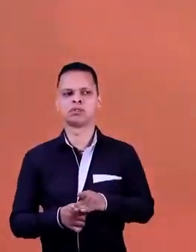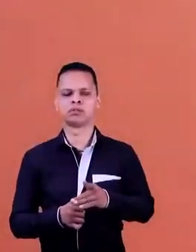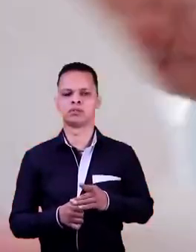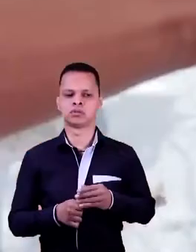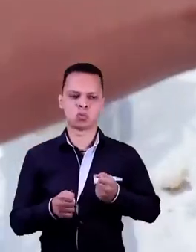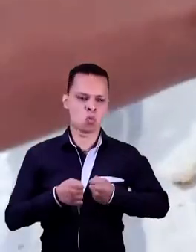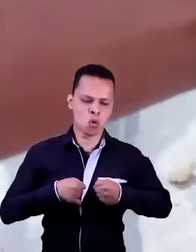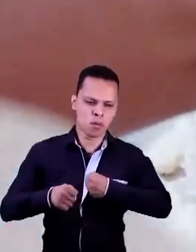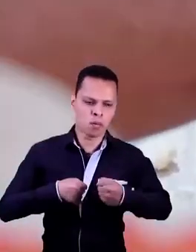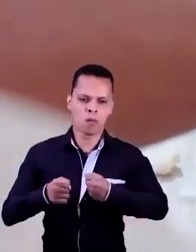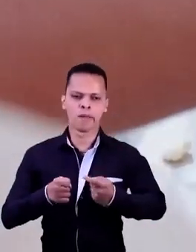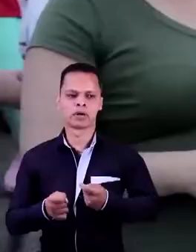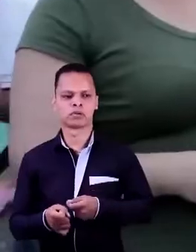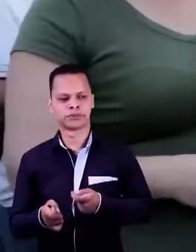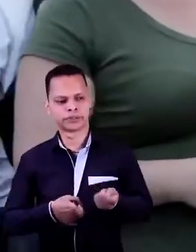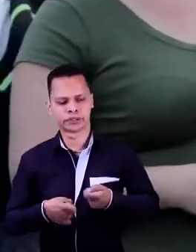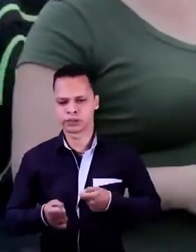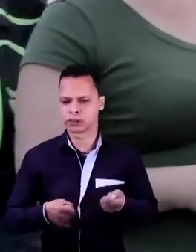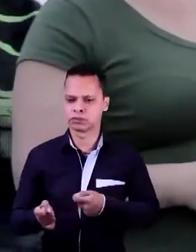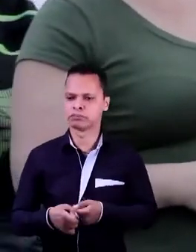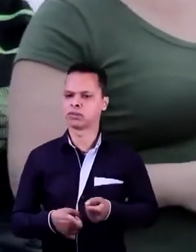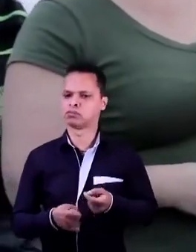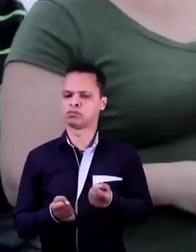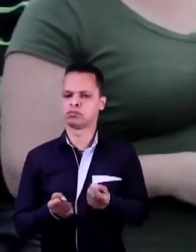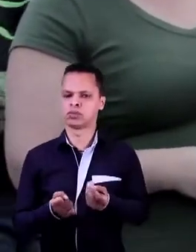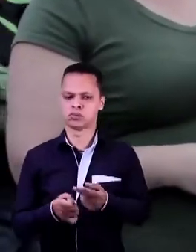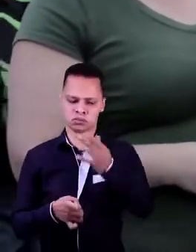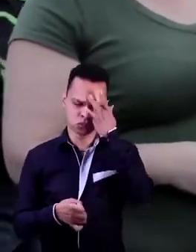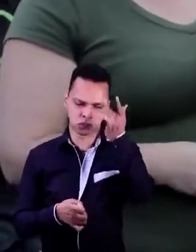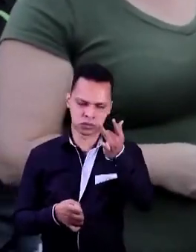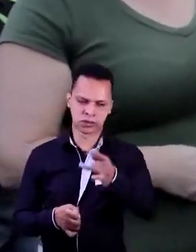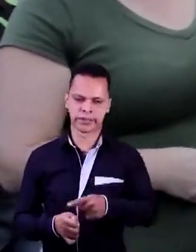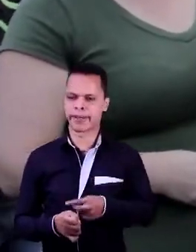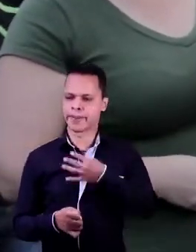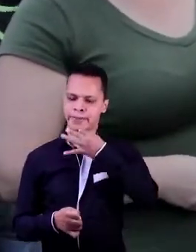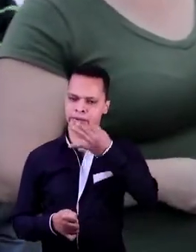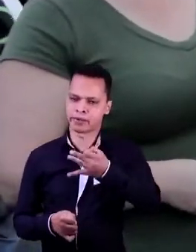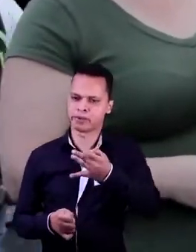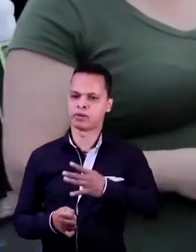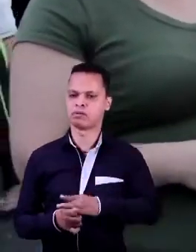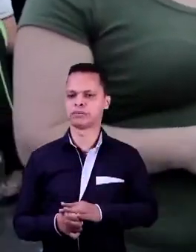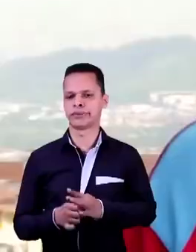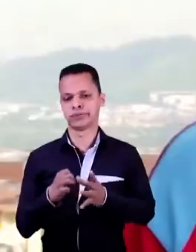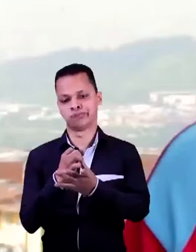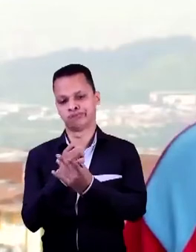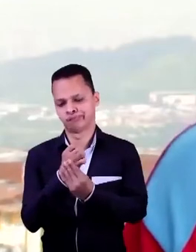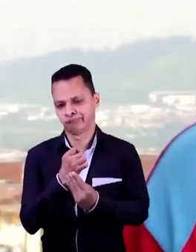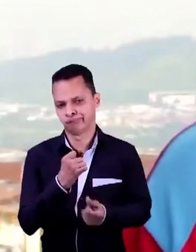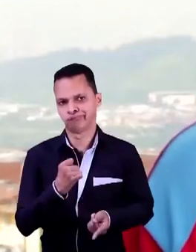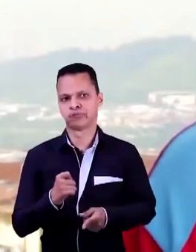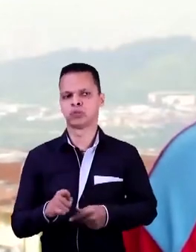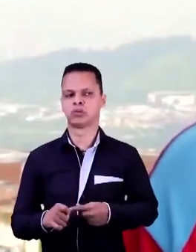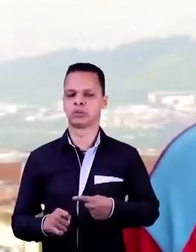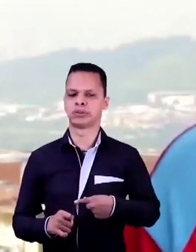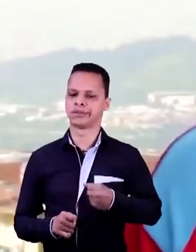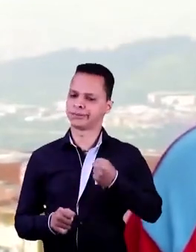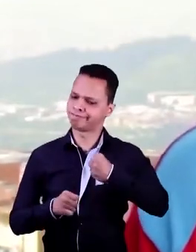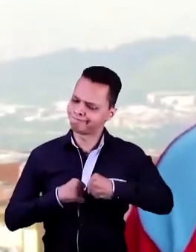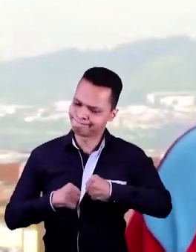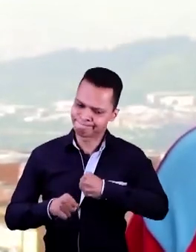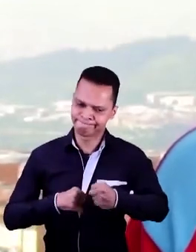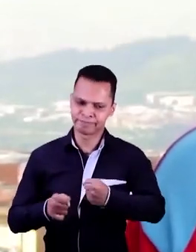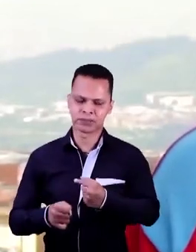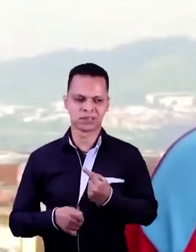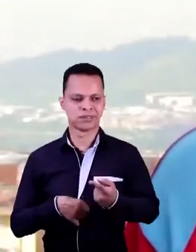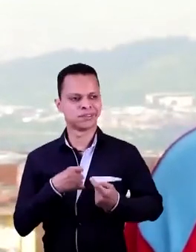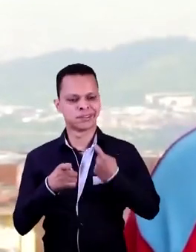me voy a mover, voy a conseguirme todas las cosas, porque en verdad uno es pobre y uno tiene que